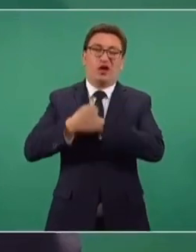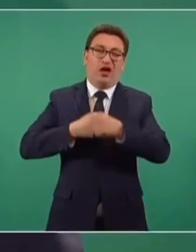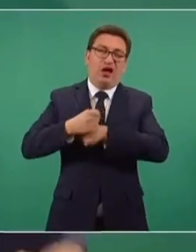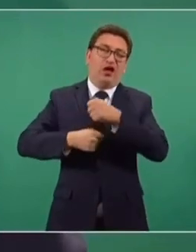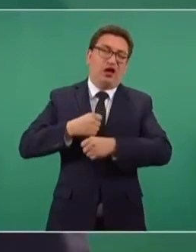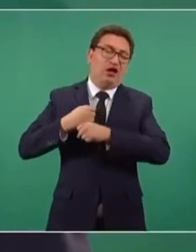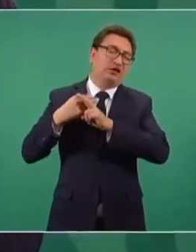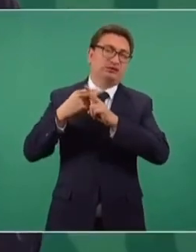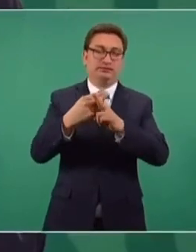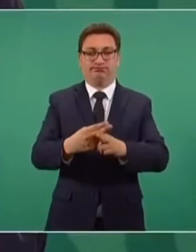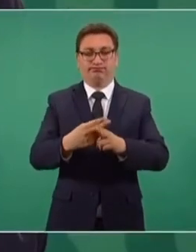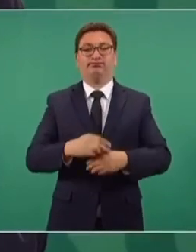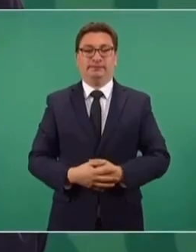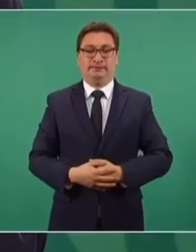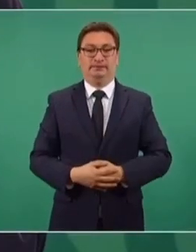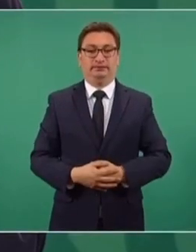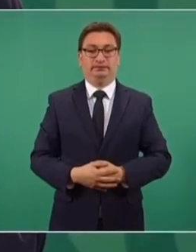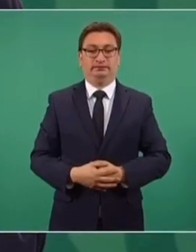arraigados